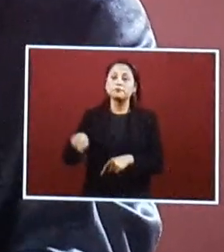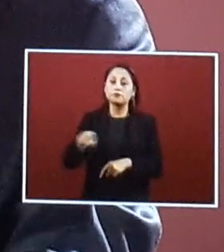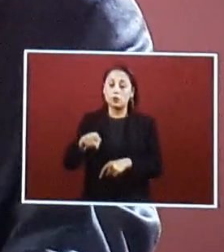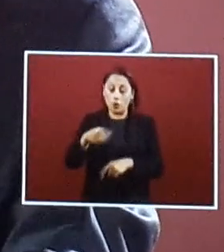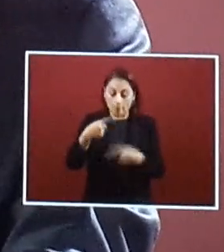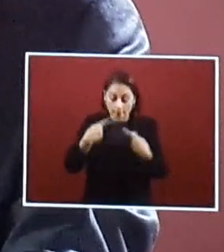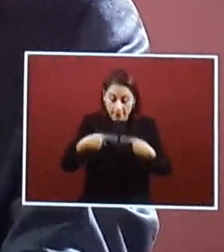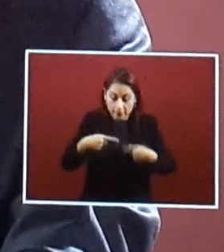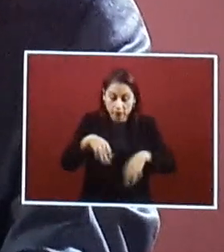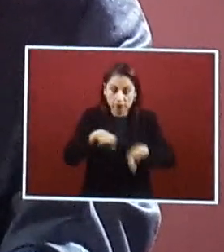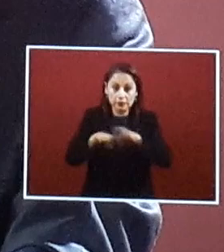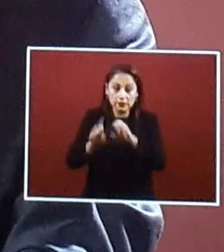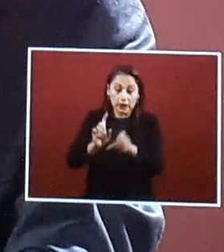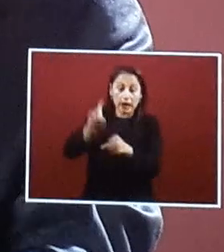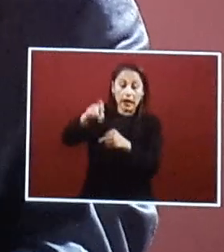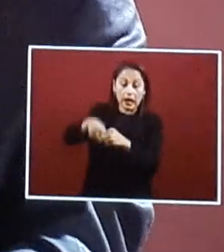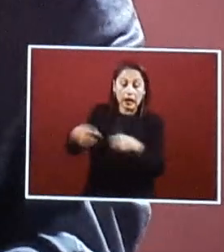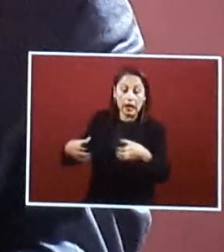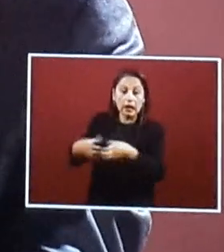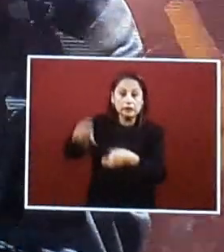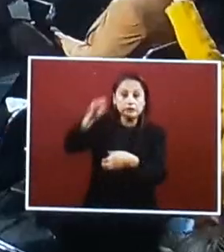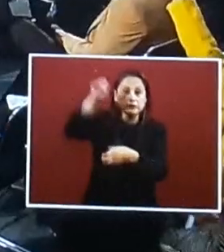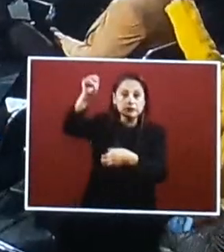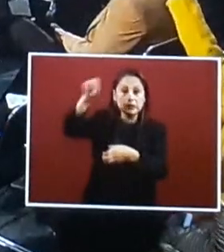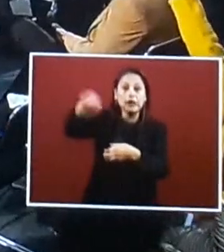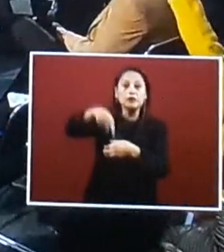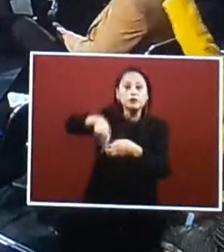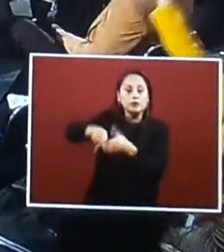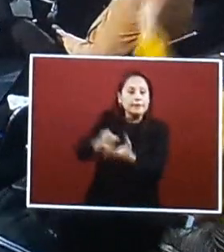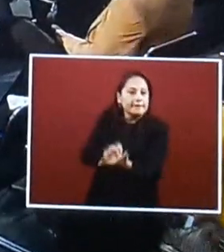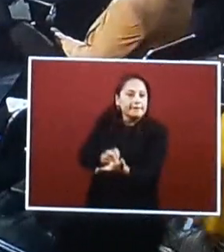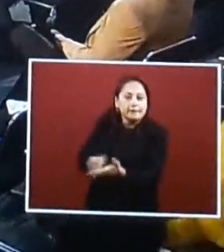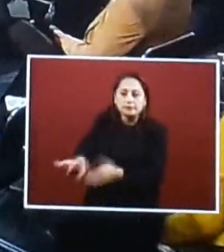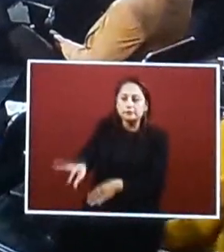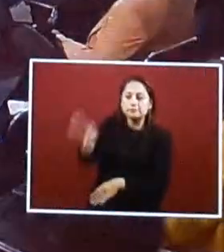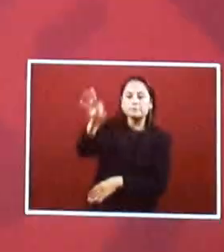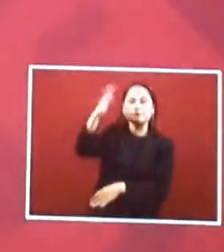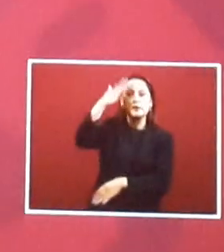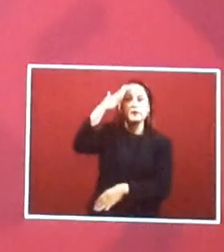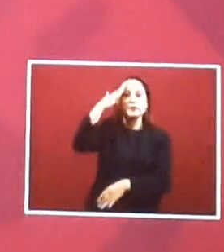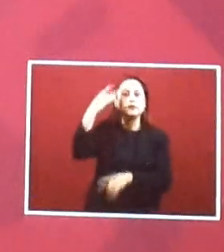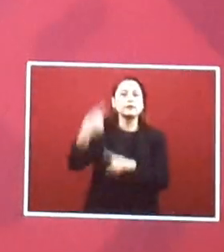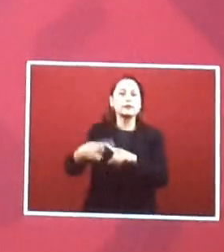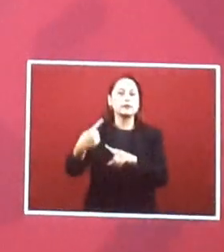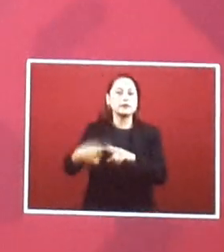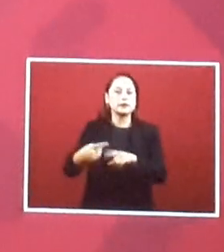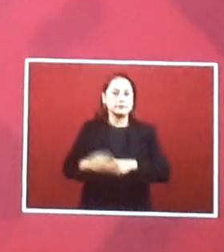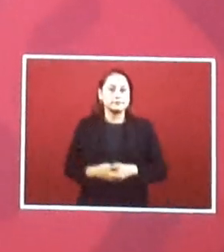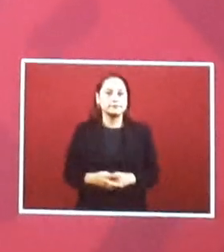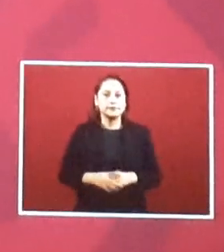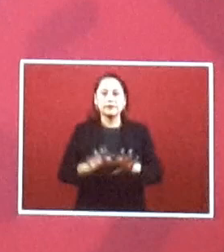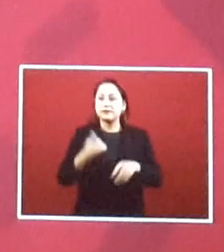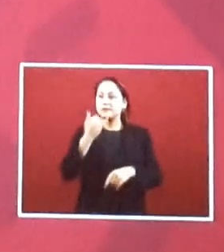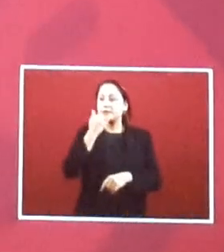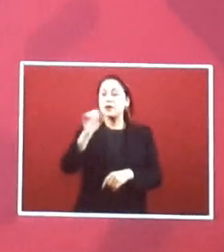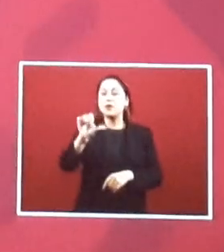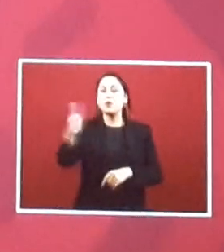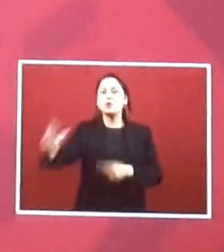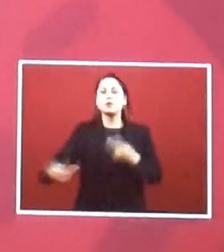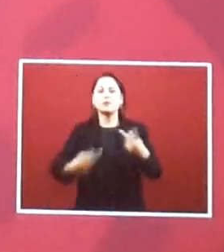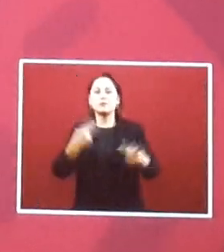es el planteamiento que tenemos. Aquí aprovecho también de una vez, porque me tengo que ir. Acuérdense